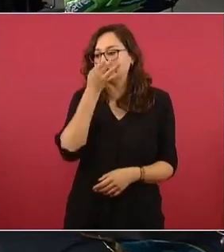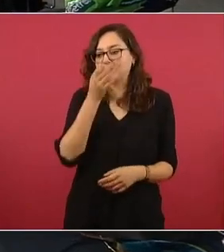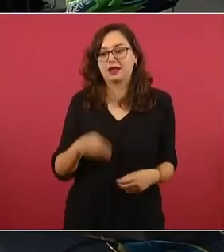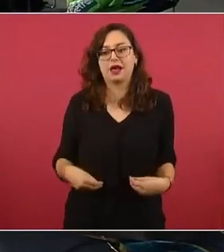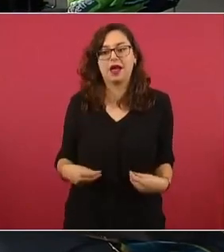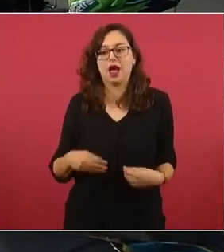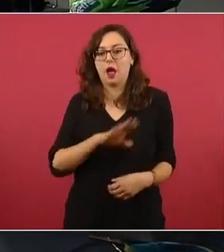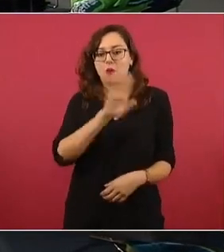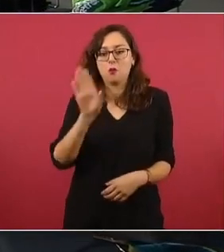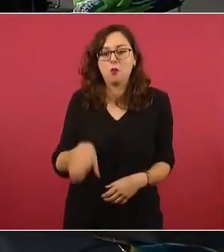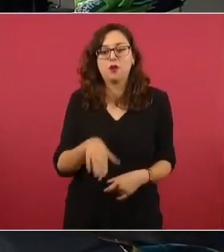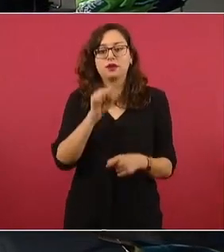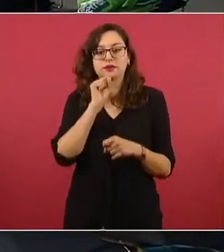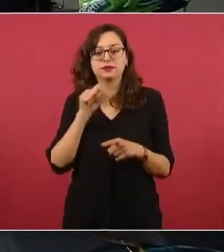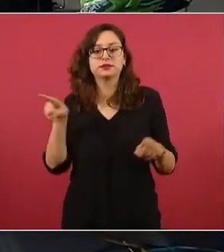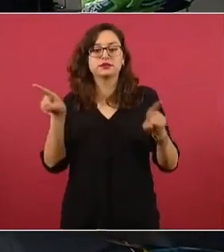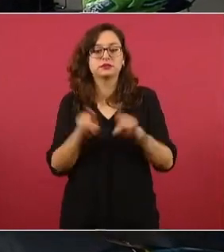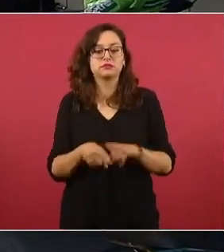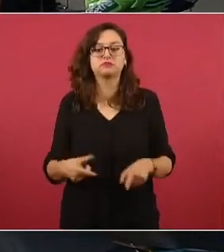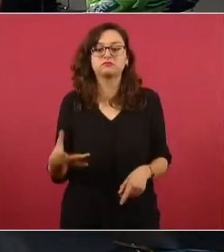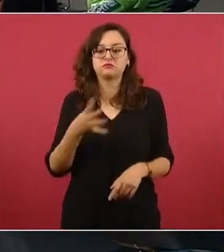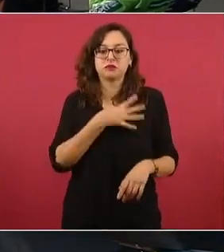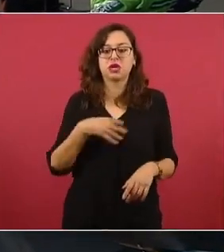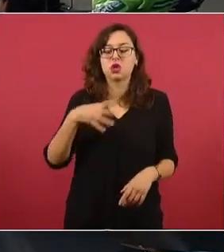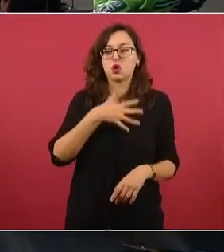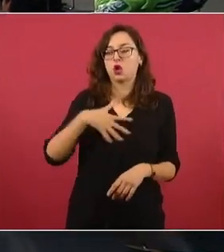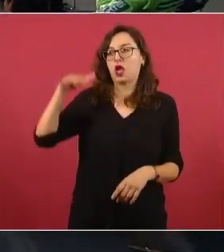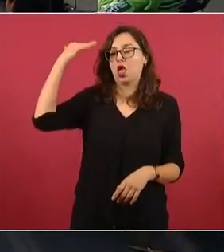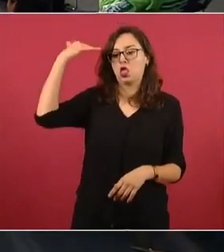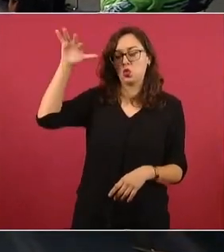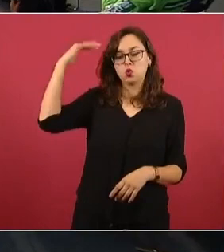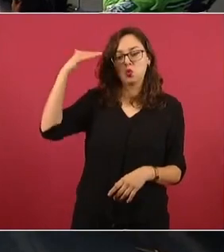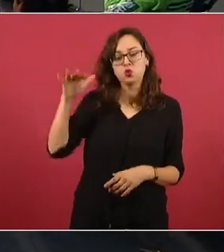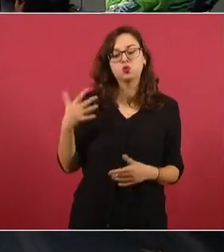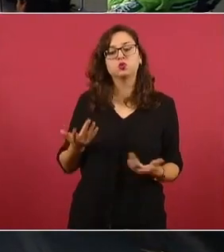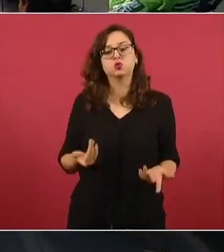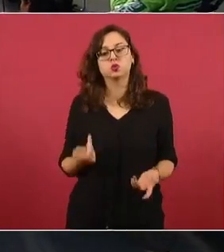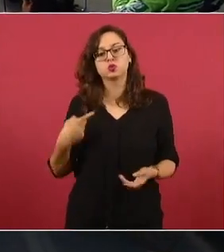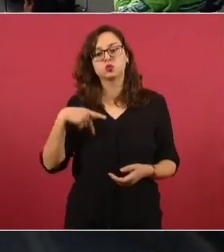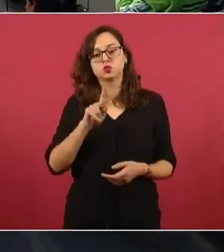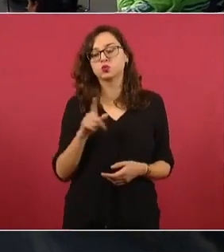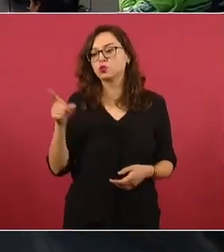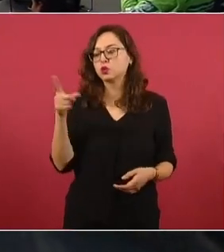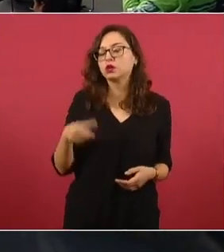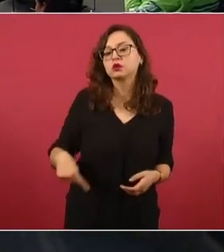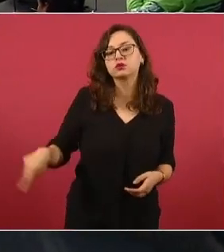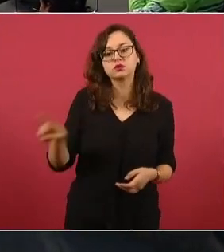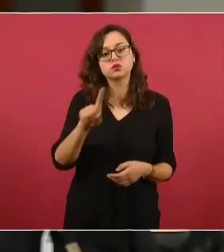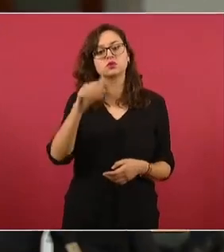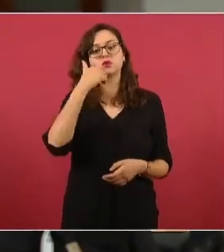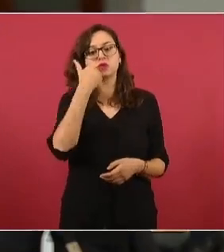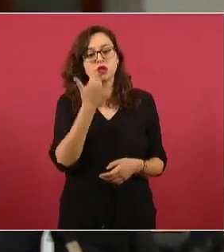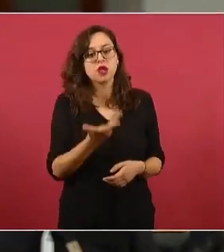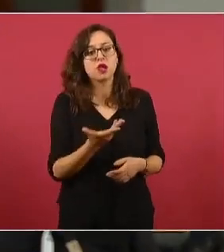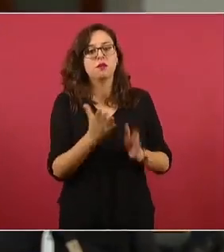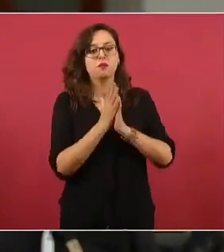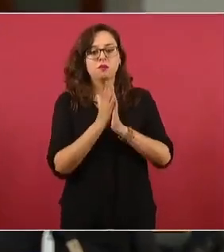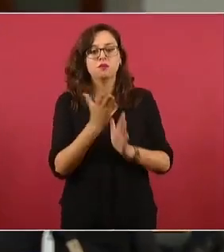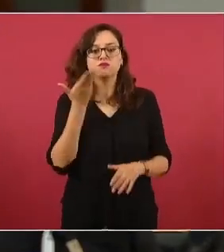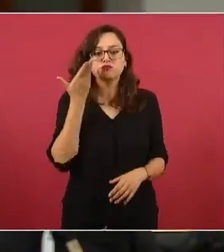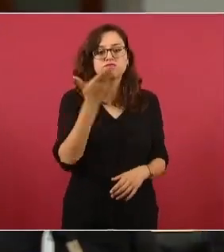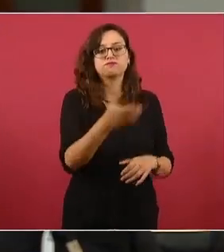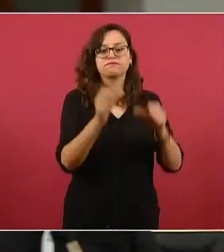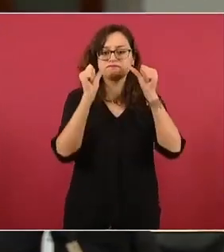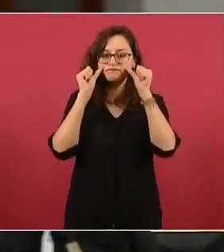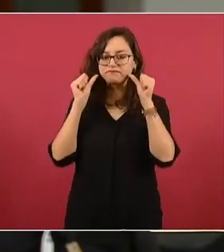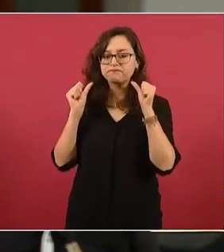vida. Sus hijos, pues, obviamente ya son adultos, pero lo que quieren estos trabajadores es que usted los reciba y que